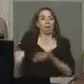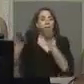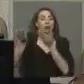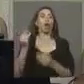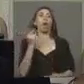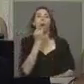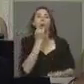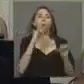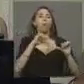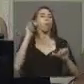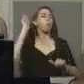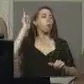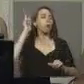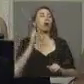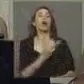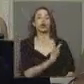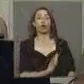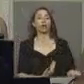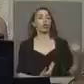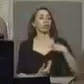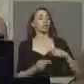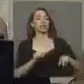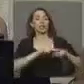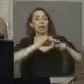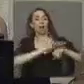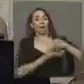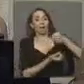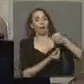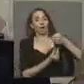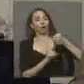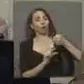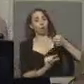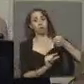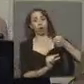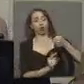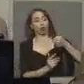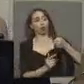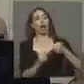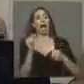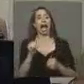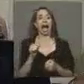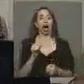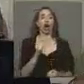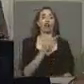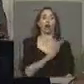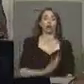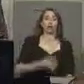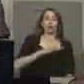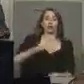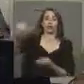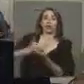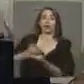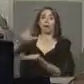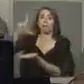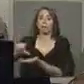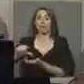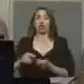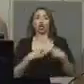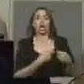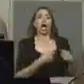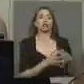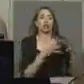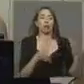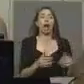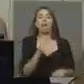de lo que va a crecer el país. El gobierno nos dice que los recursos son escasos y que los ingresos son menores que los